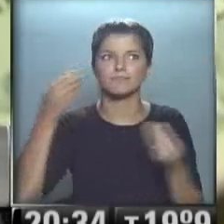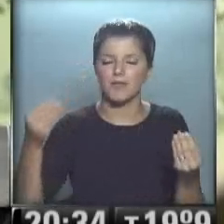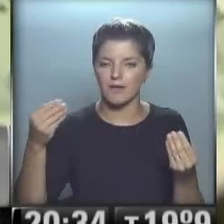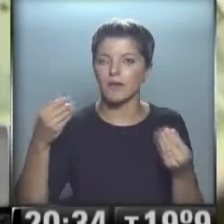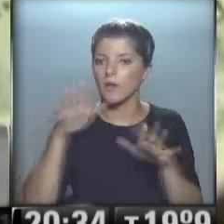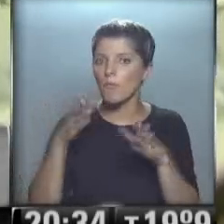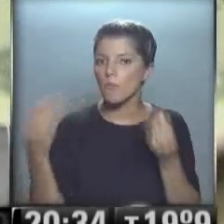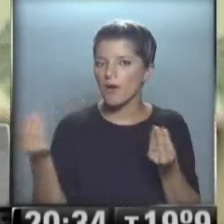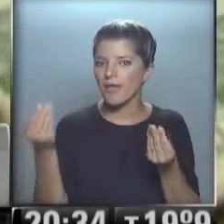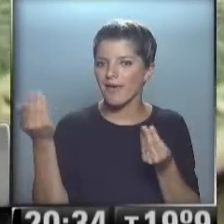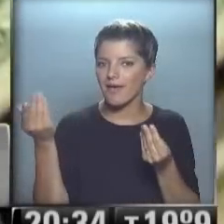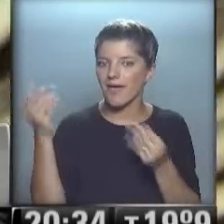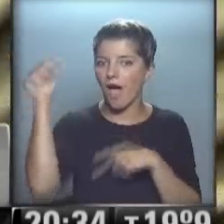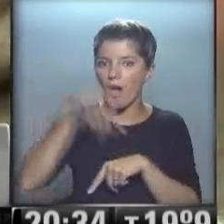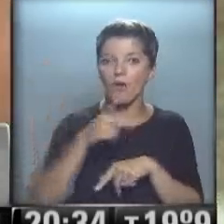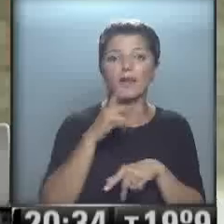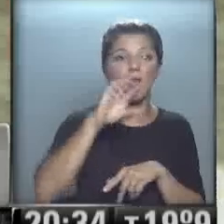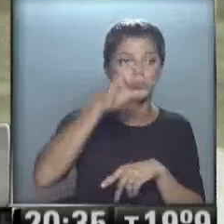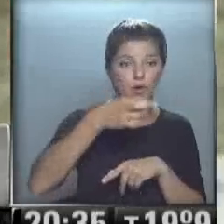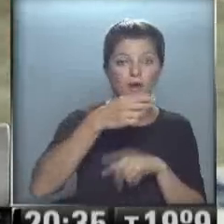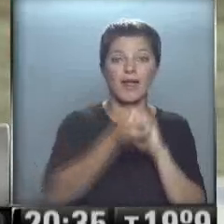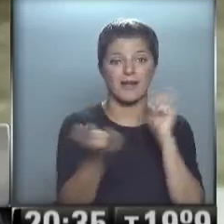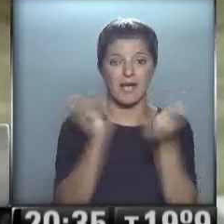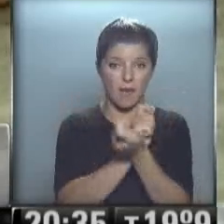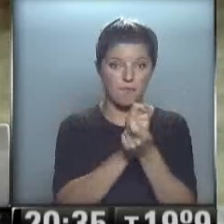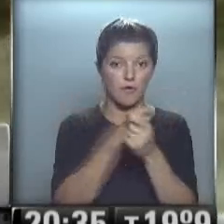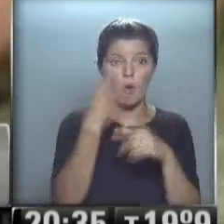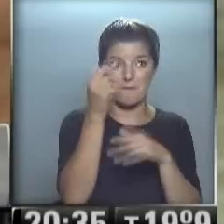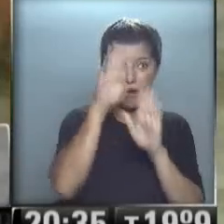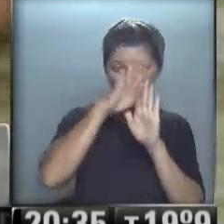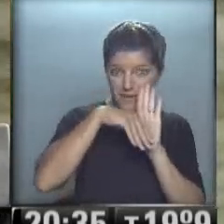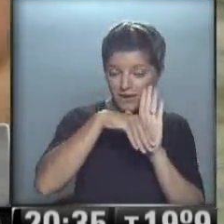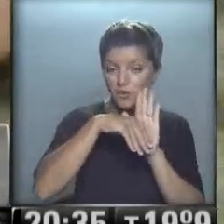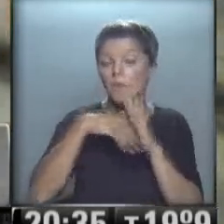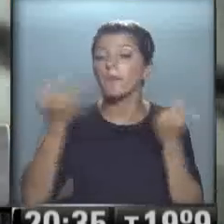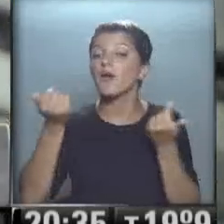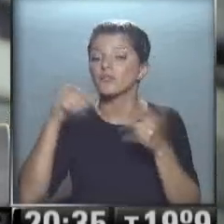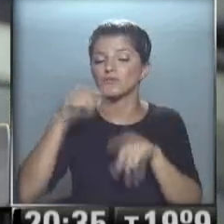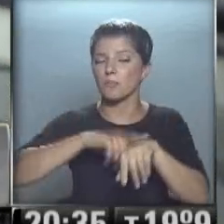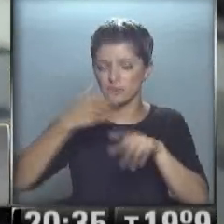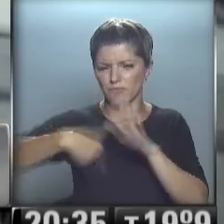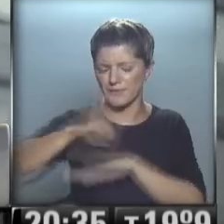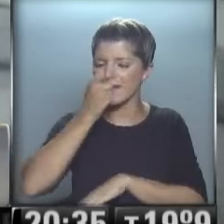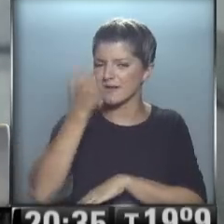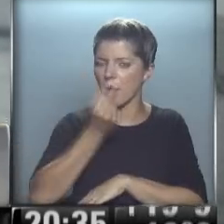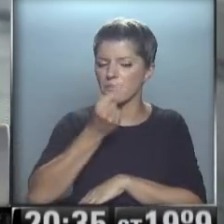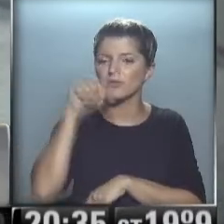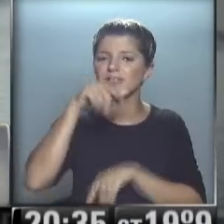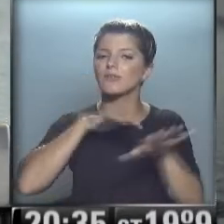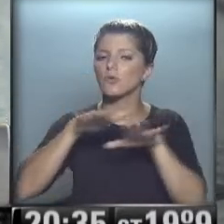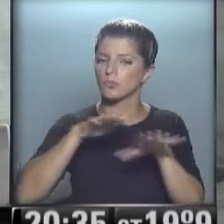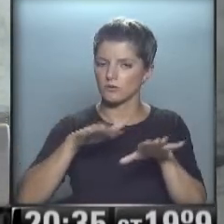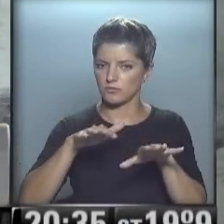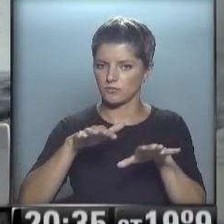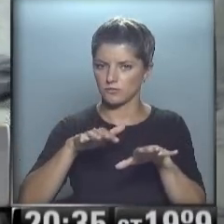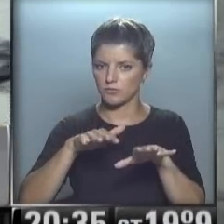poder acceder a dólares a un tipo de cambio más bajo, con lo cual en el corto plazo me parece que esta medida